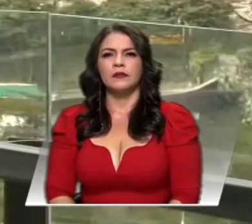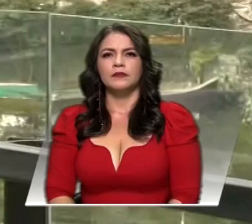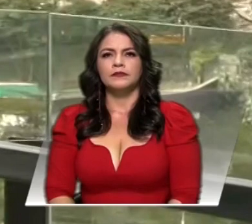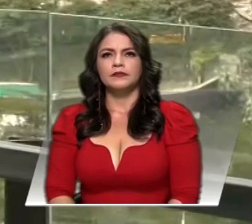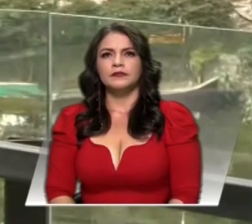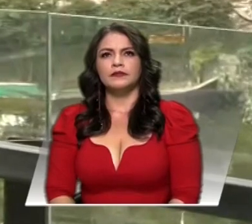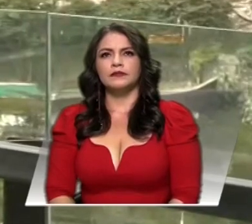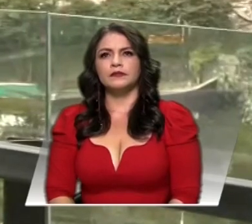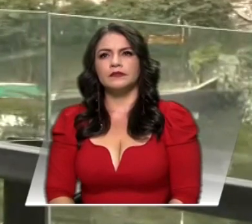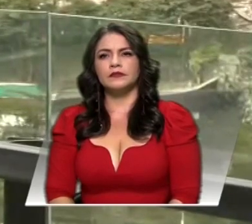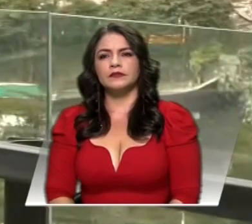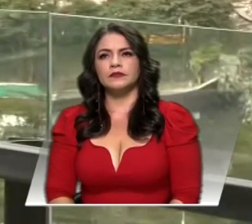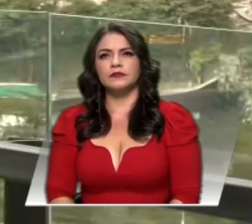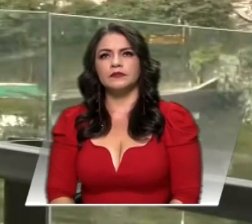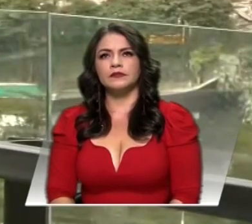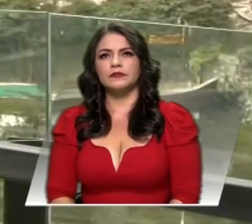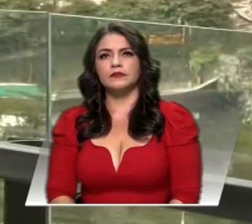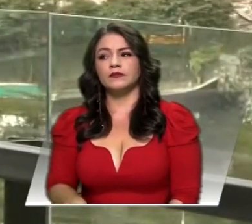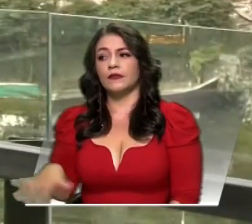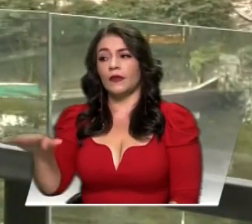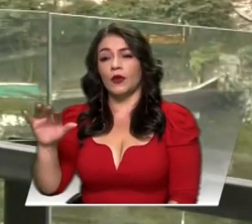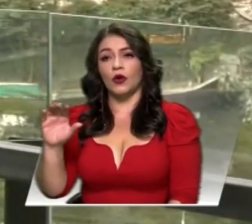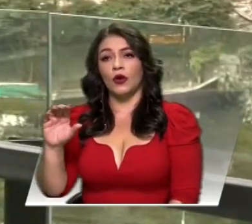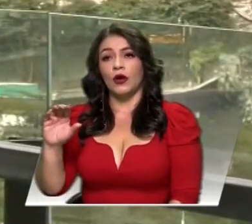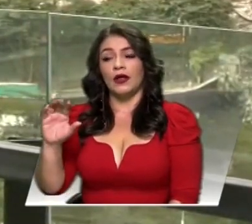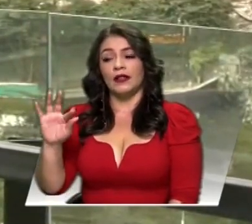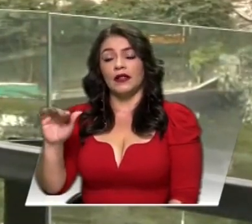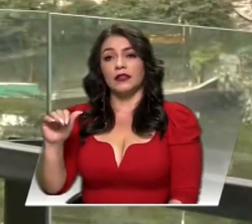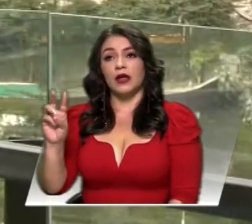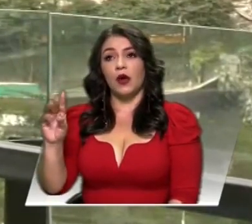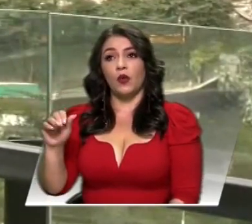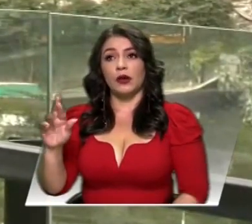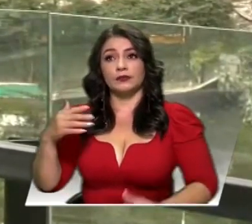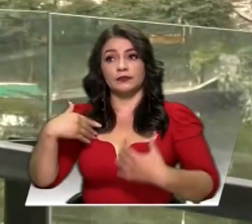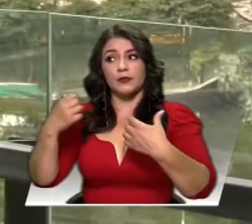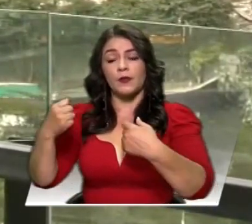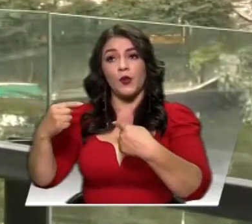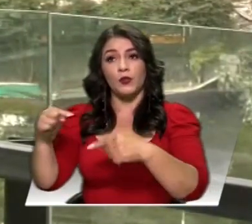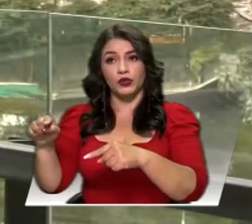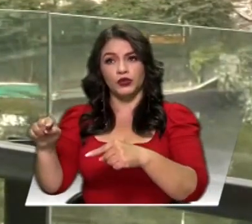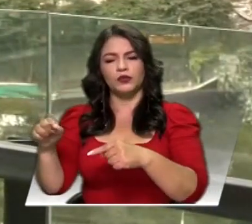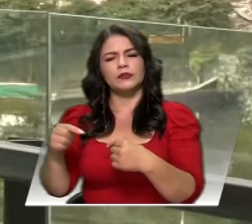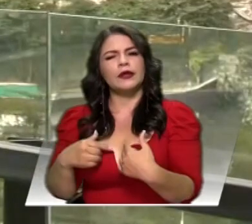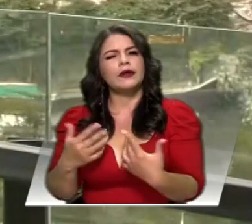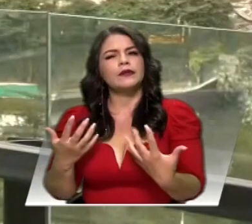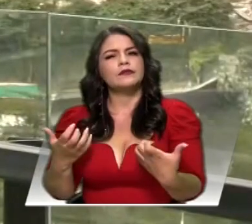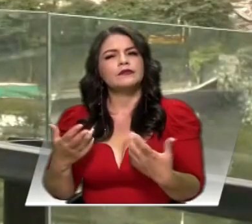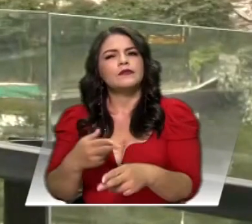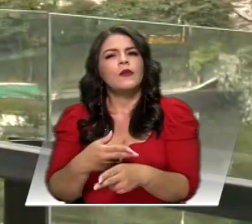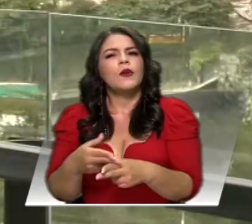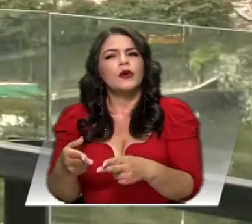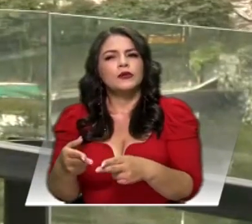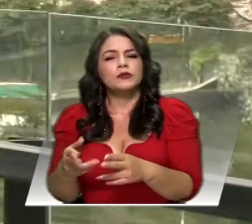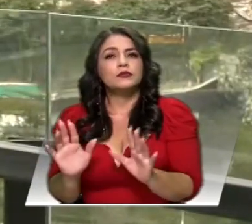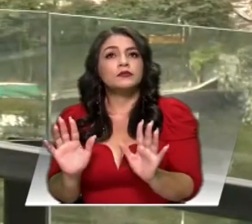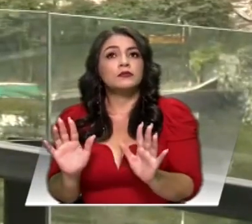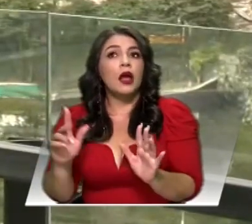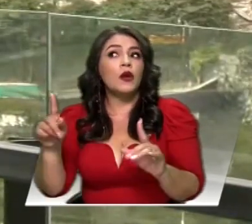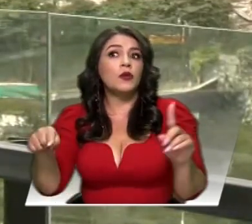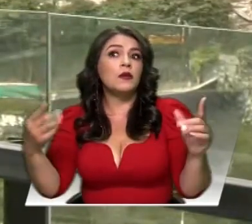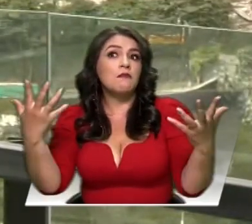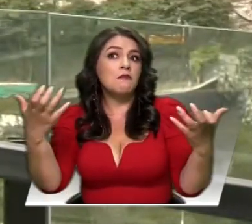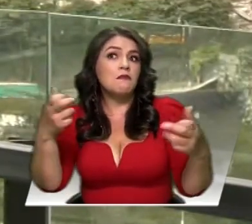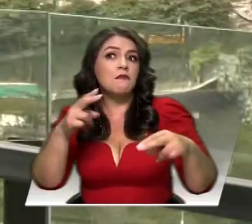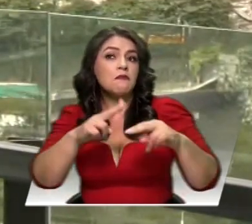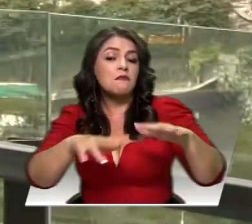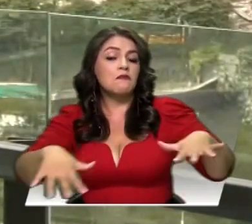Y hay que decir que los propietarios del edificio Continental Towers pues tienen la esperanza de que en los próximos días inversionistas empiecen